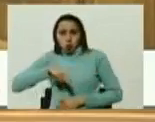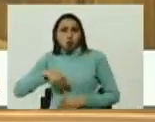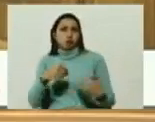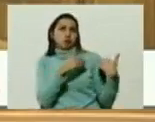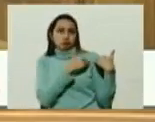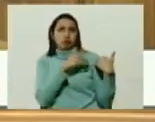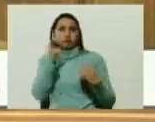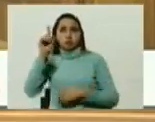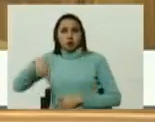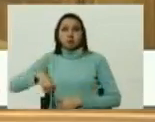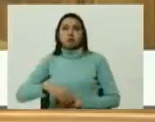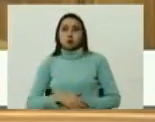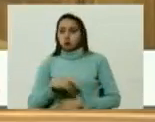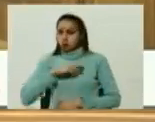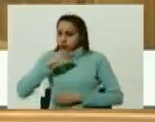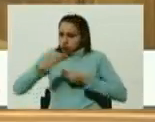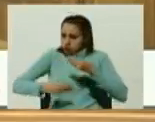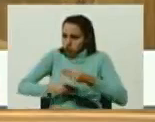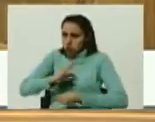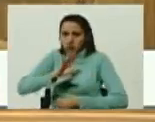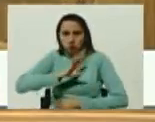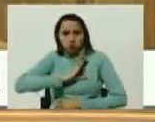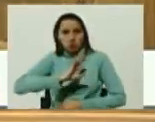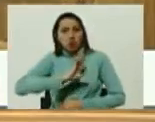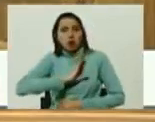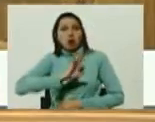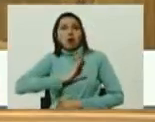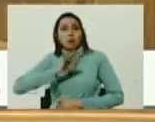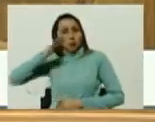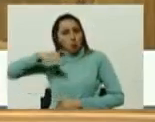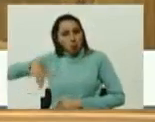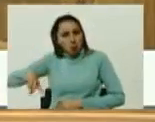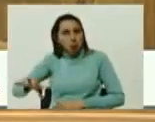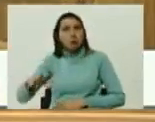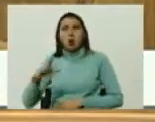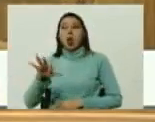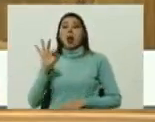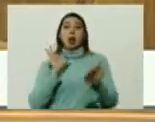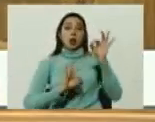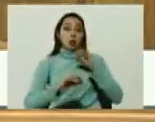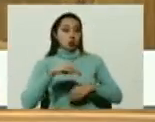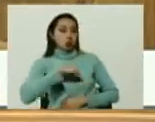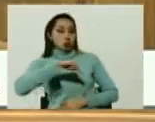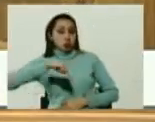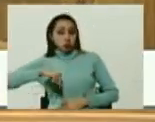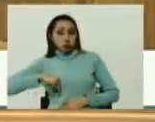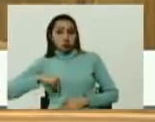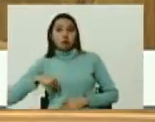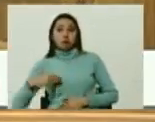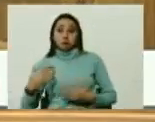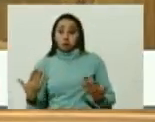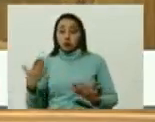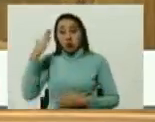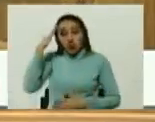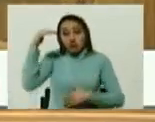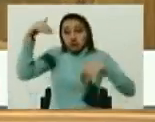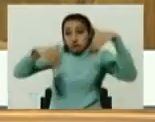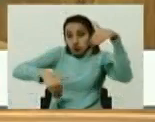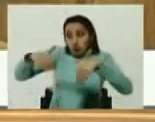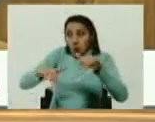de nuestras acciones ante el pueblo que nos ha elegido en este caso quienes somos electores por votación popular